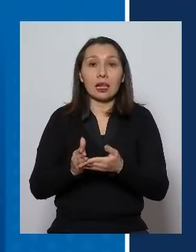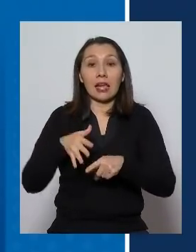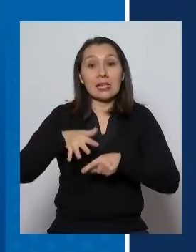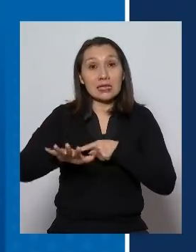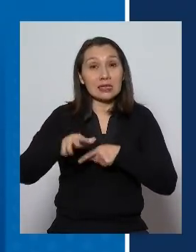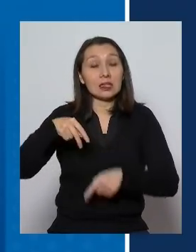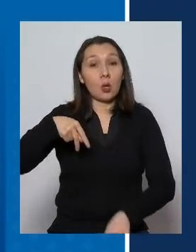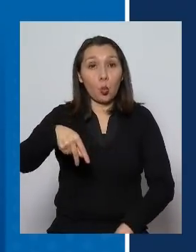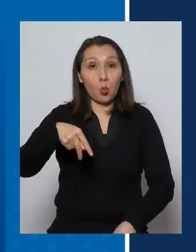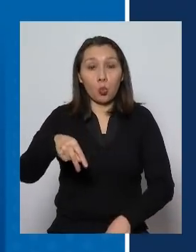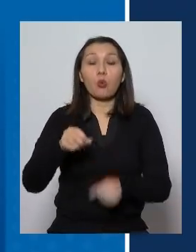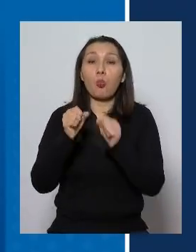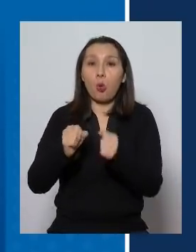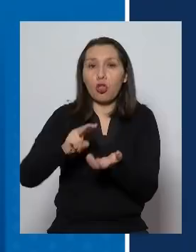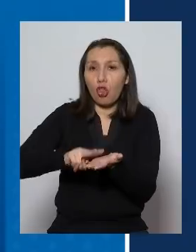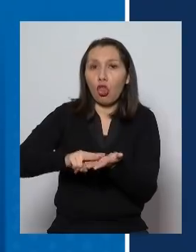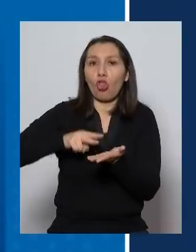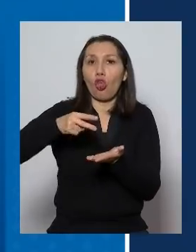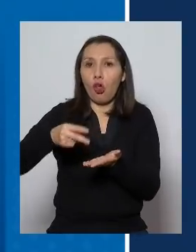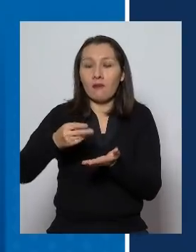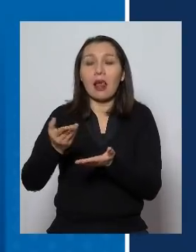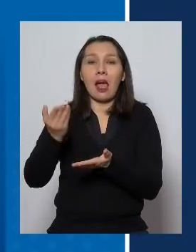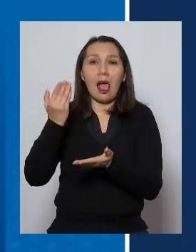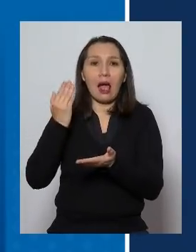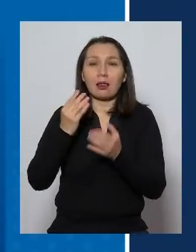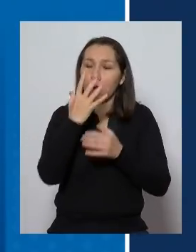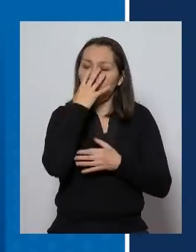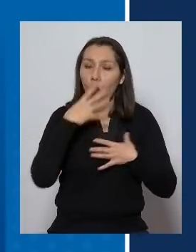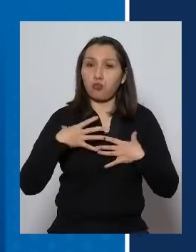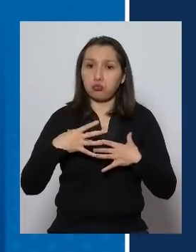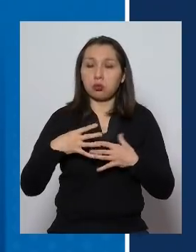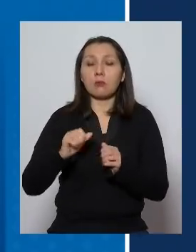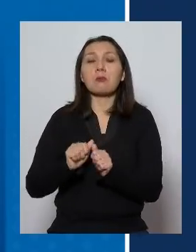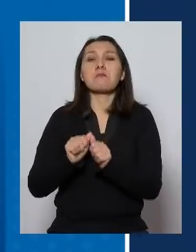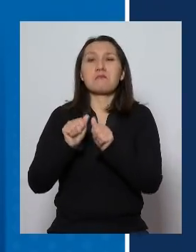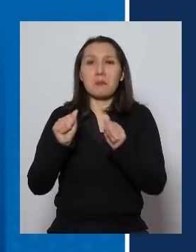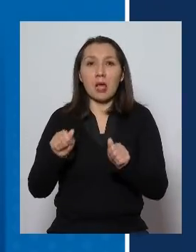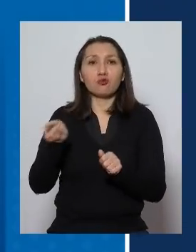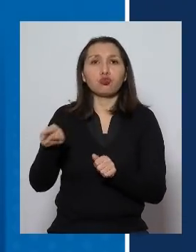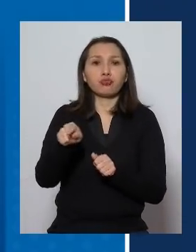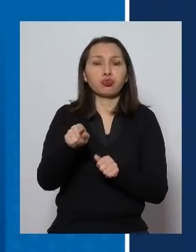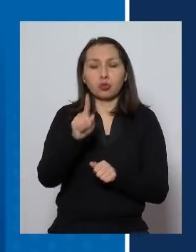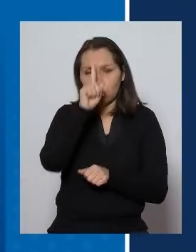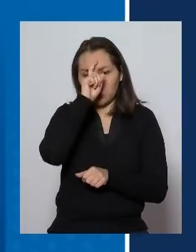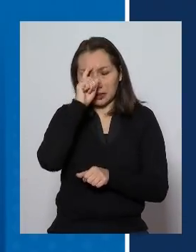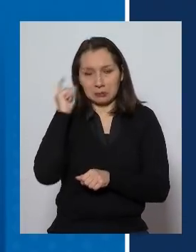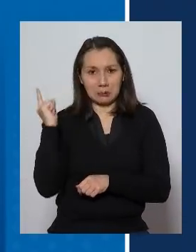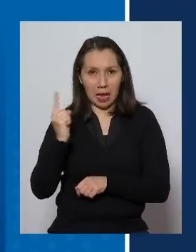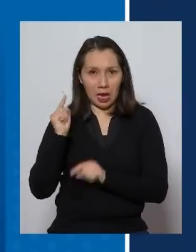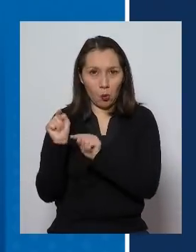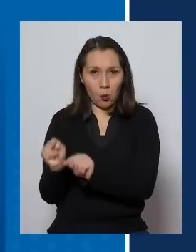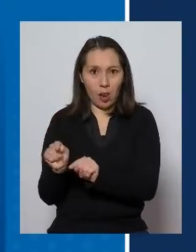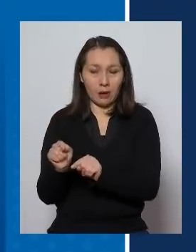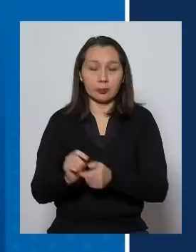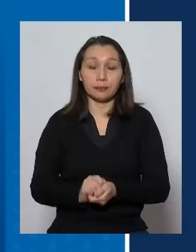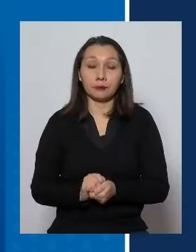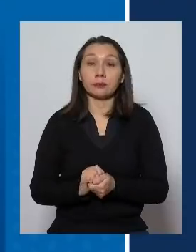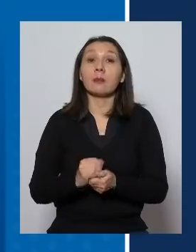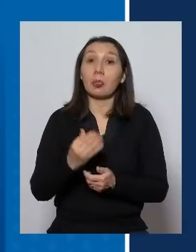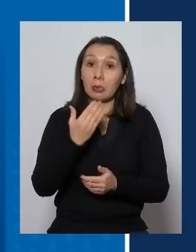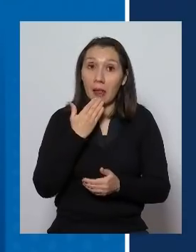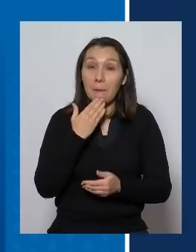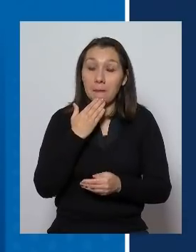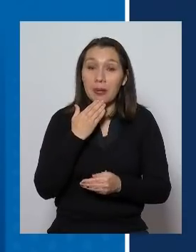15 de junio de poder duplicar la cantidad inicial de ventiladores disponibles que tienen los prestadores privados.